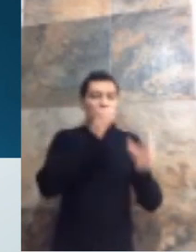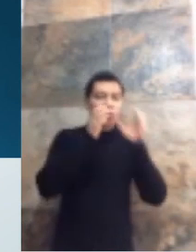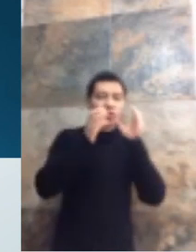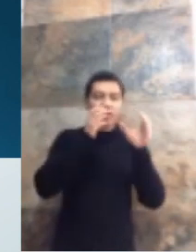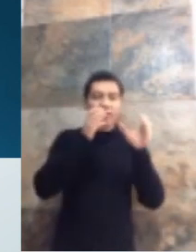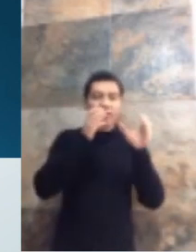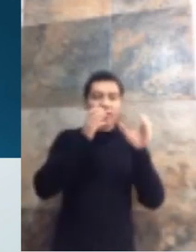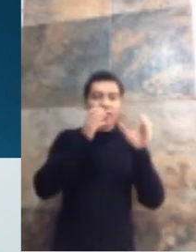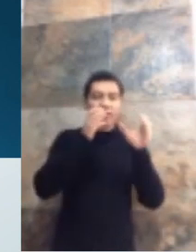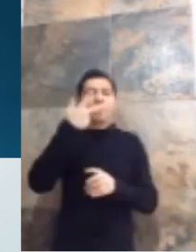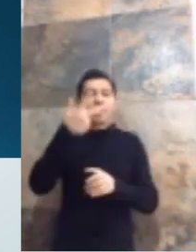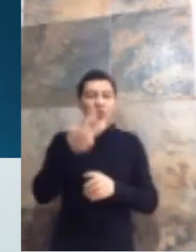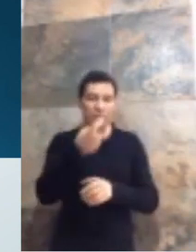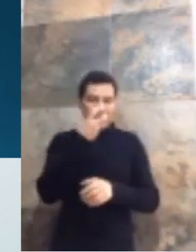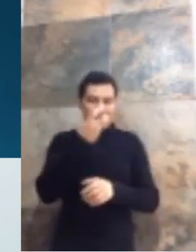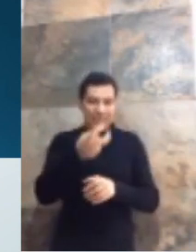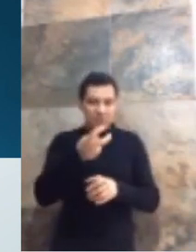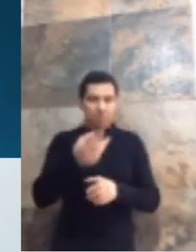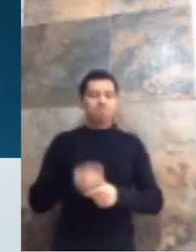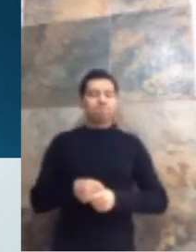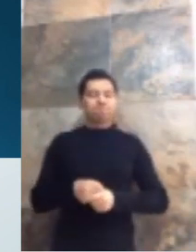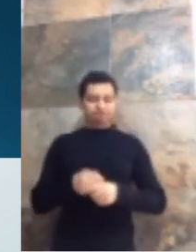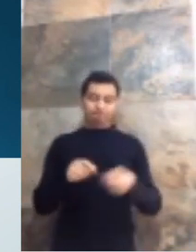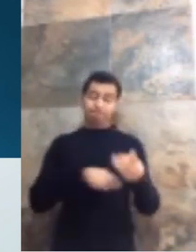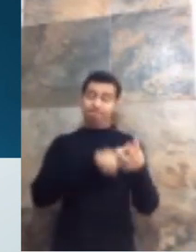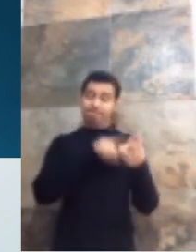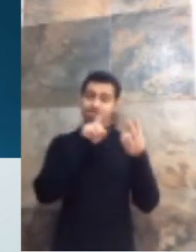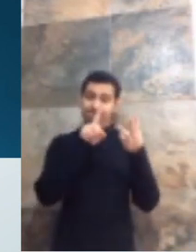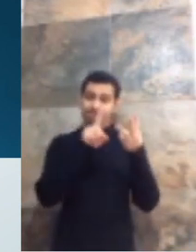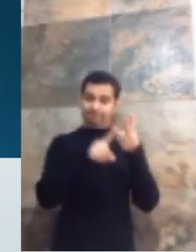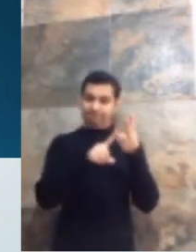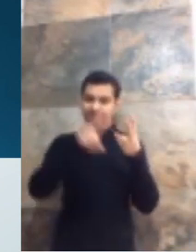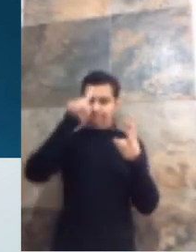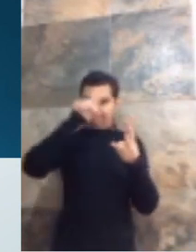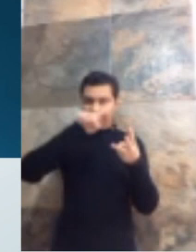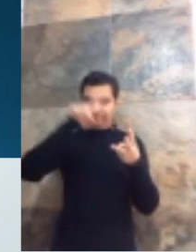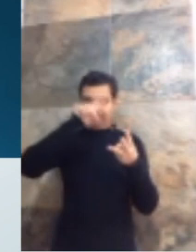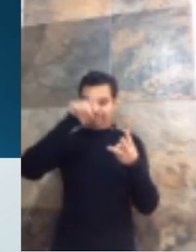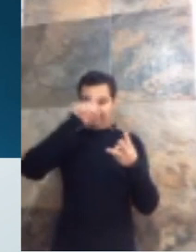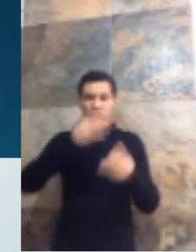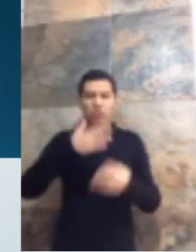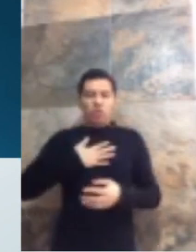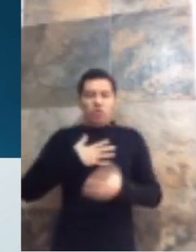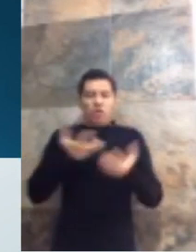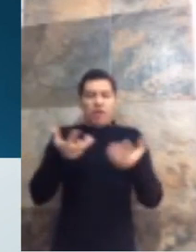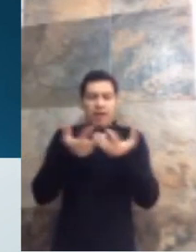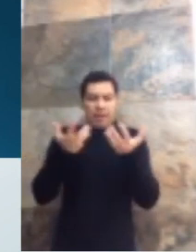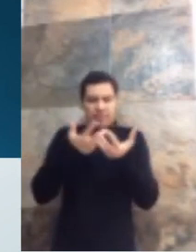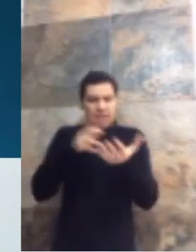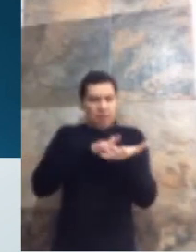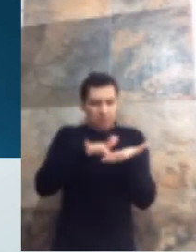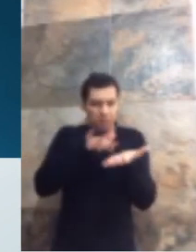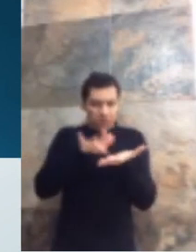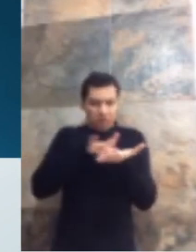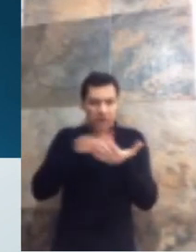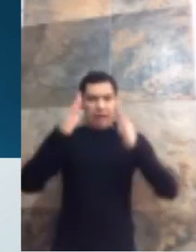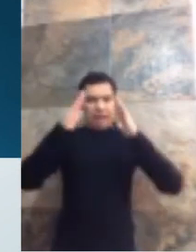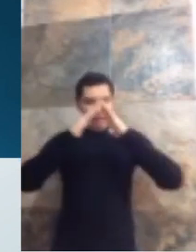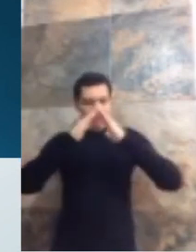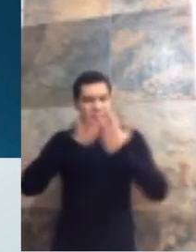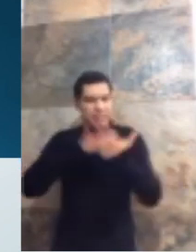estamos esperando que ocurra en el desempeño, pero no nada más el nuestro, también el desempeño de otros, lo que la gente hace, este es